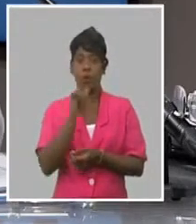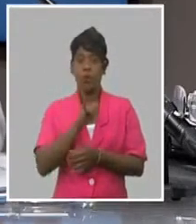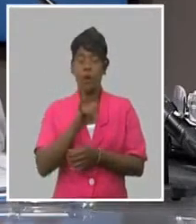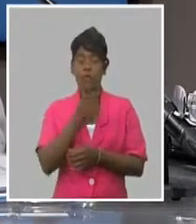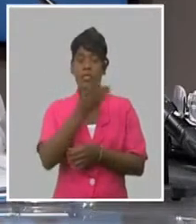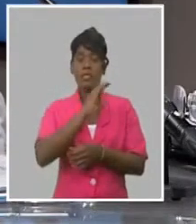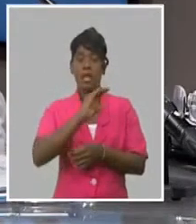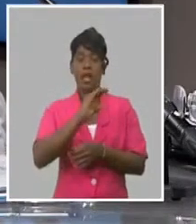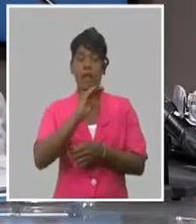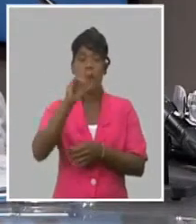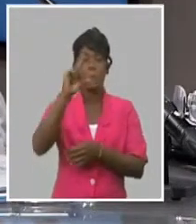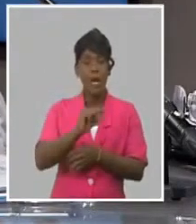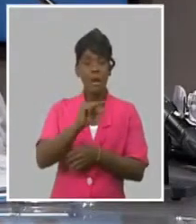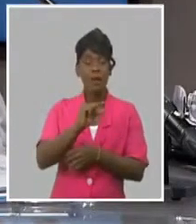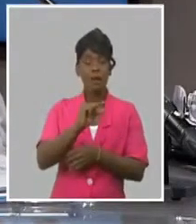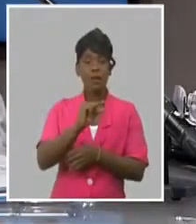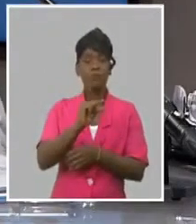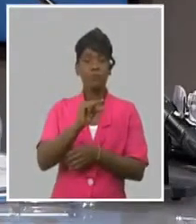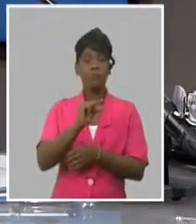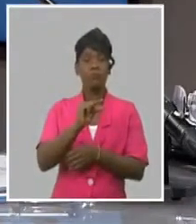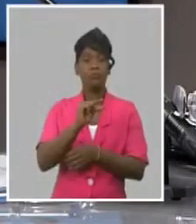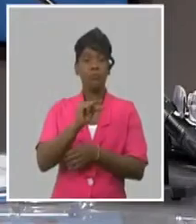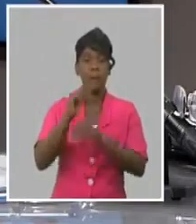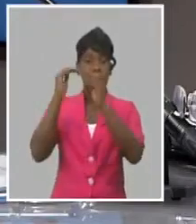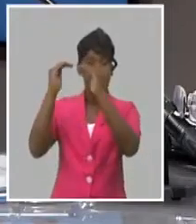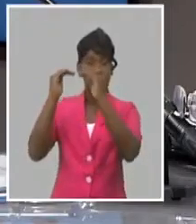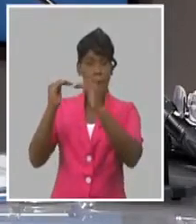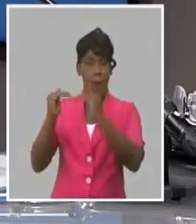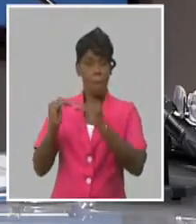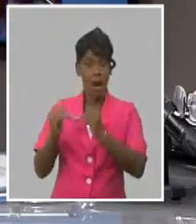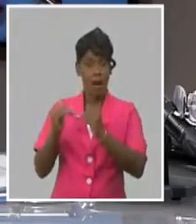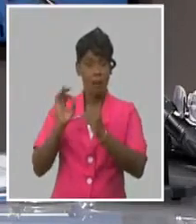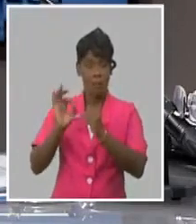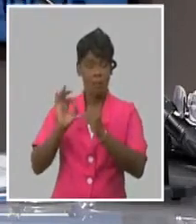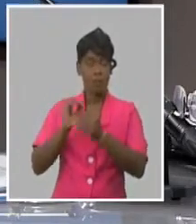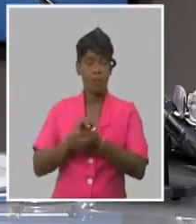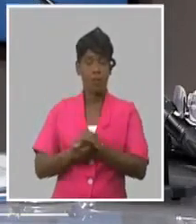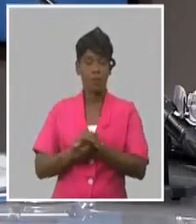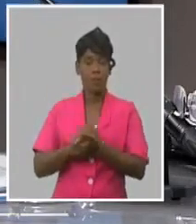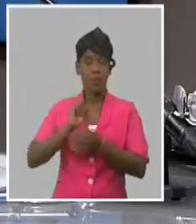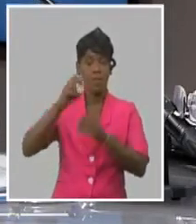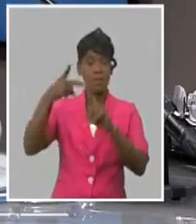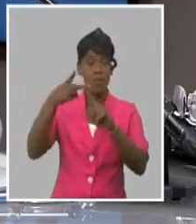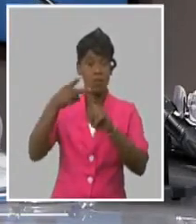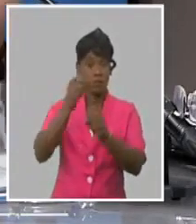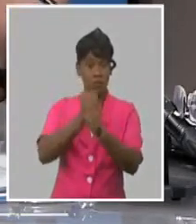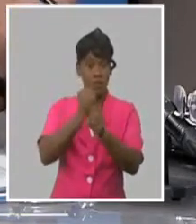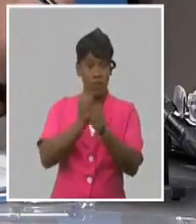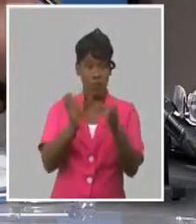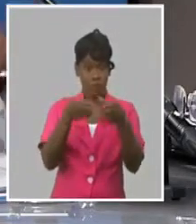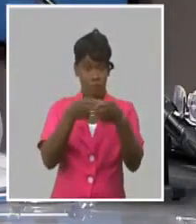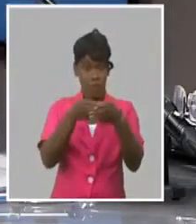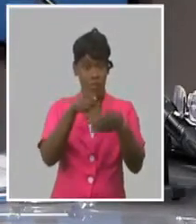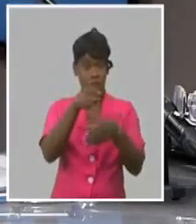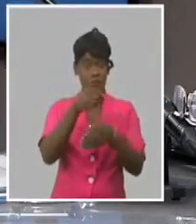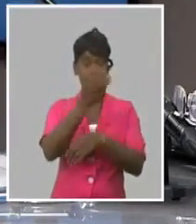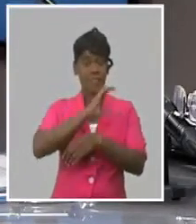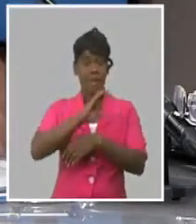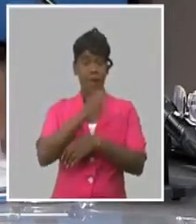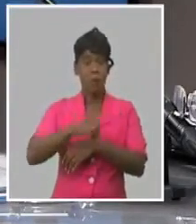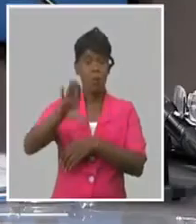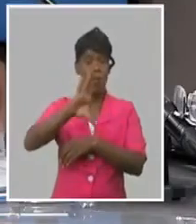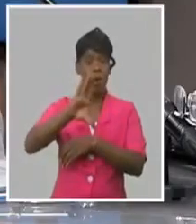el salario mínimo porque está en el grupo escala primero, pero otro está en el grupo escala 20 y gana 4 o 5 salarios